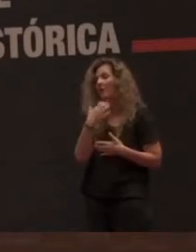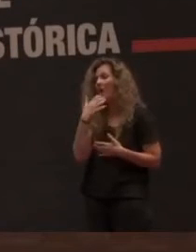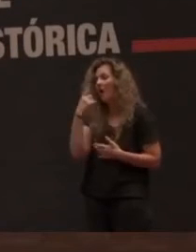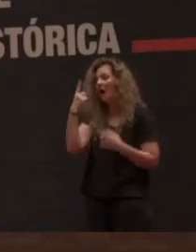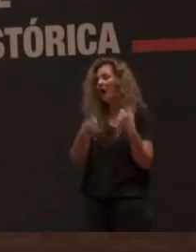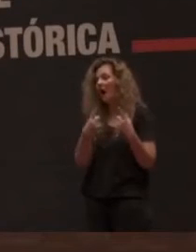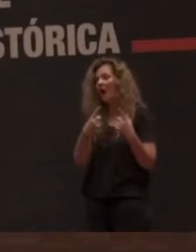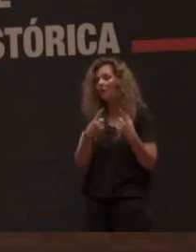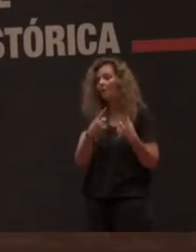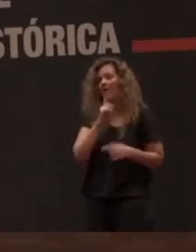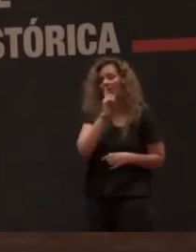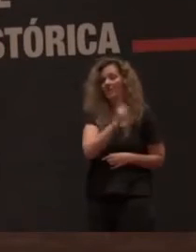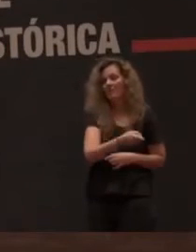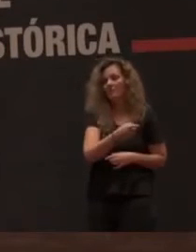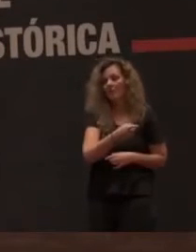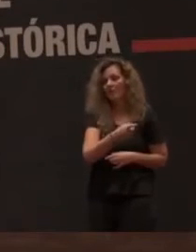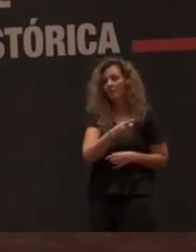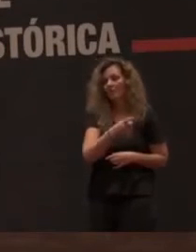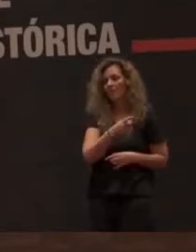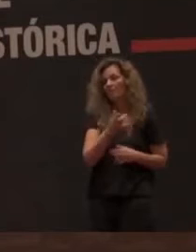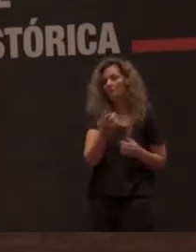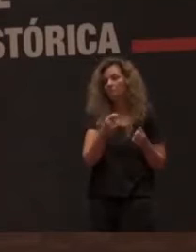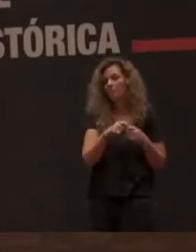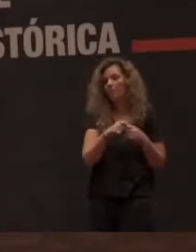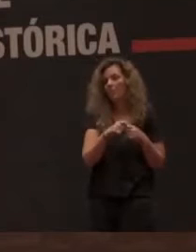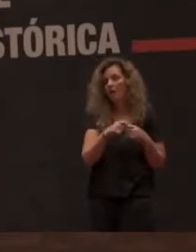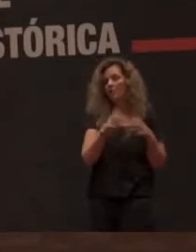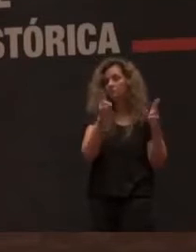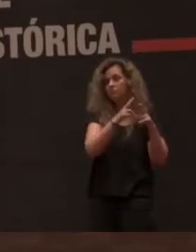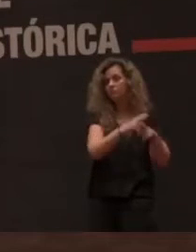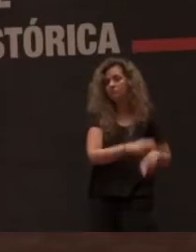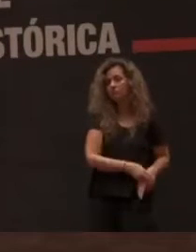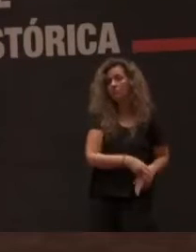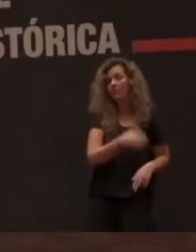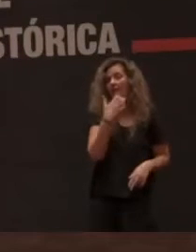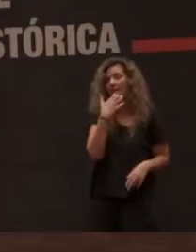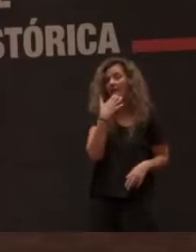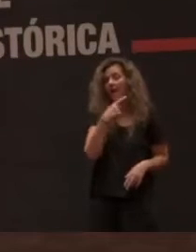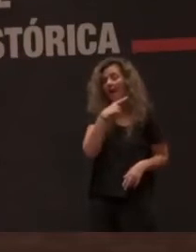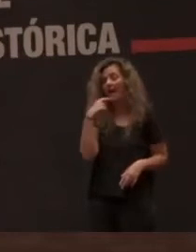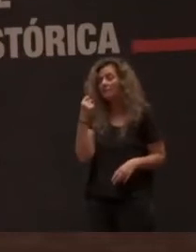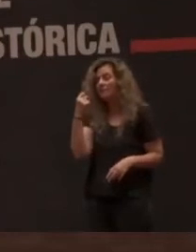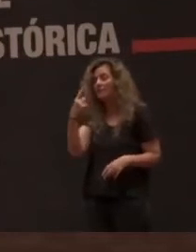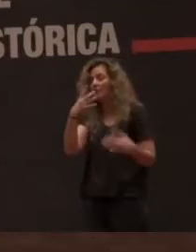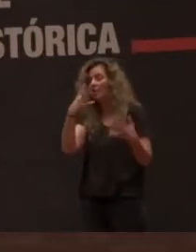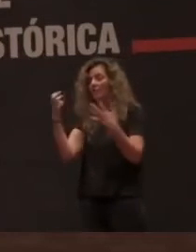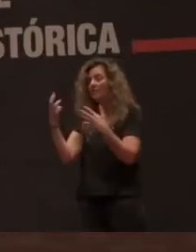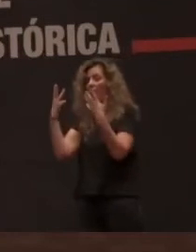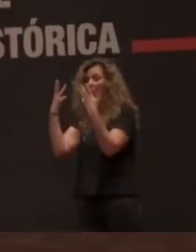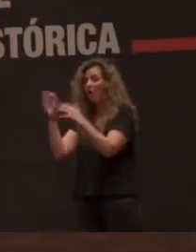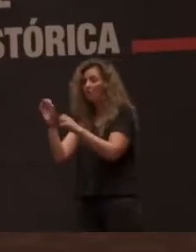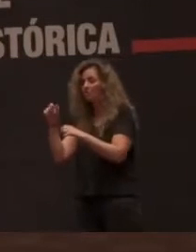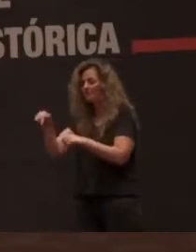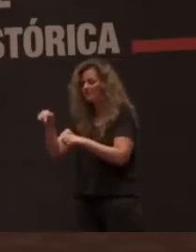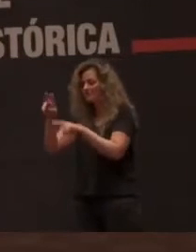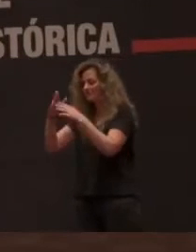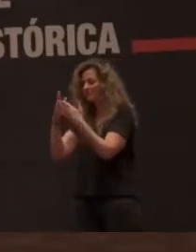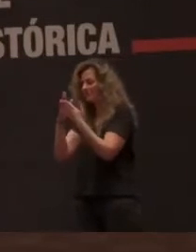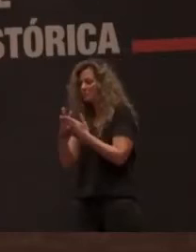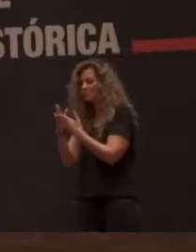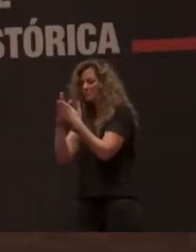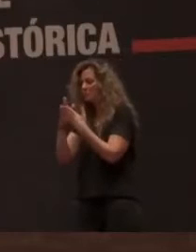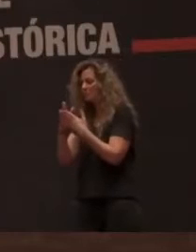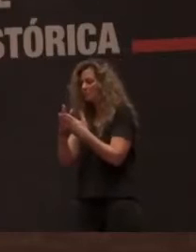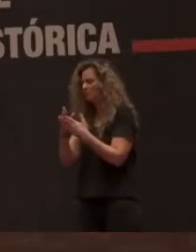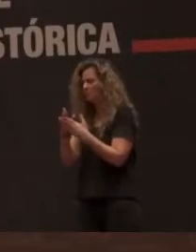unas dictadoras de corte elitista, y por supuesto fue a finales de los años 70 cuando este tipo de estudios experimentaron